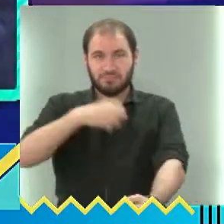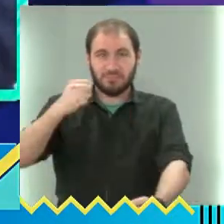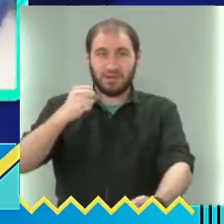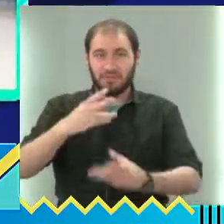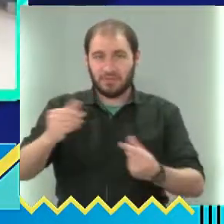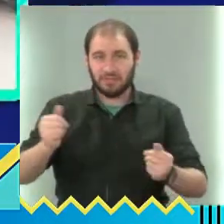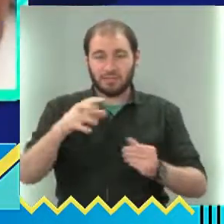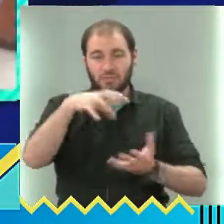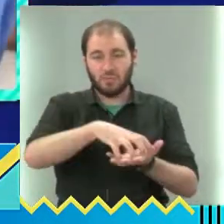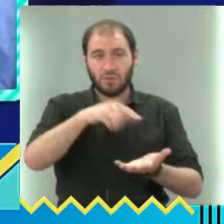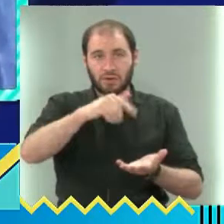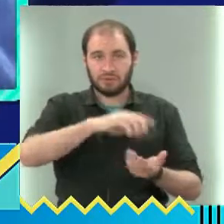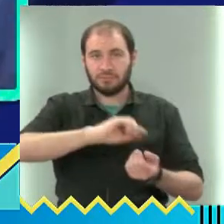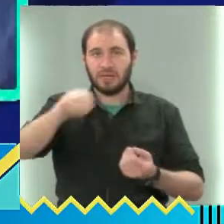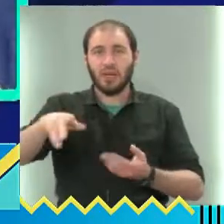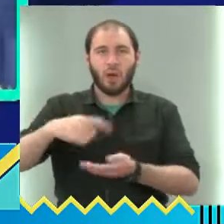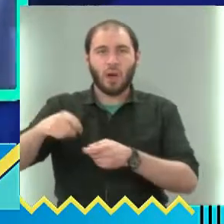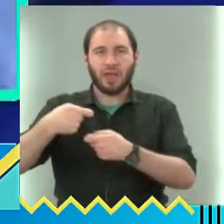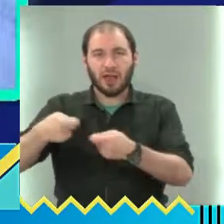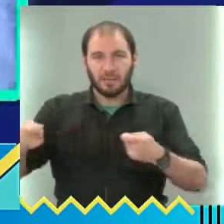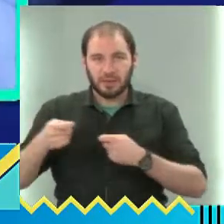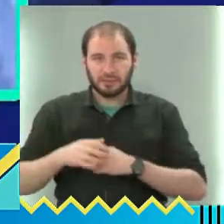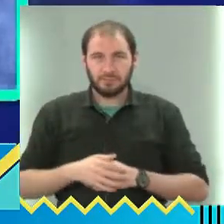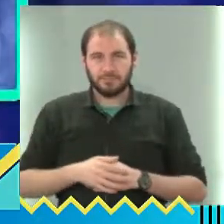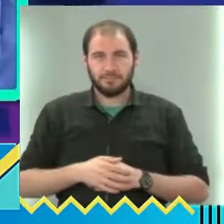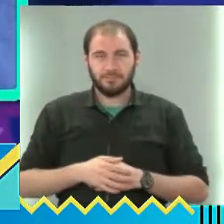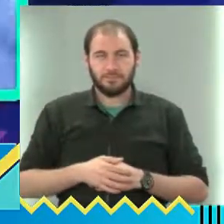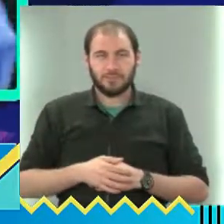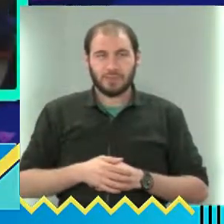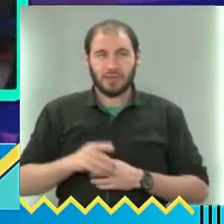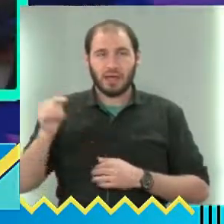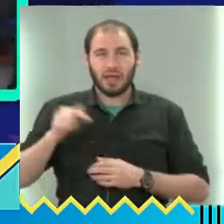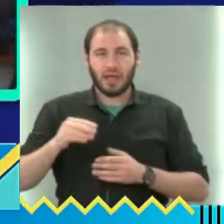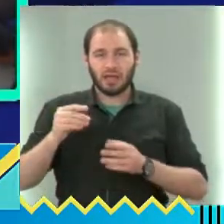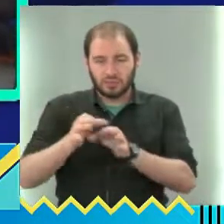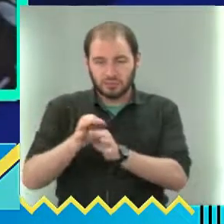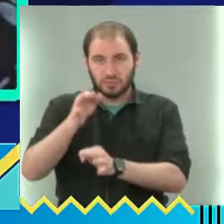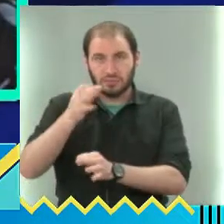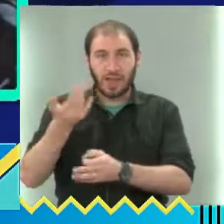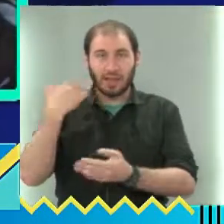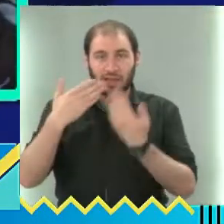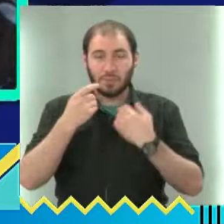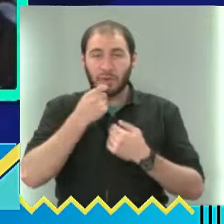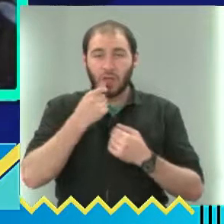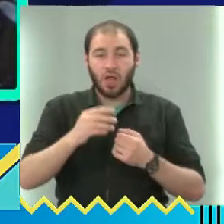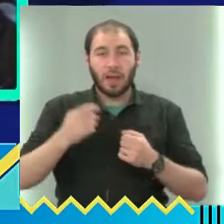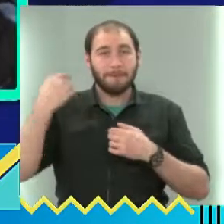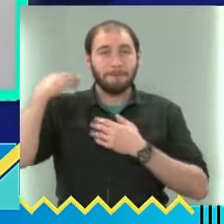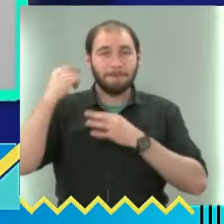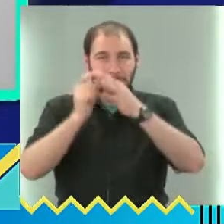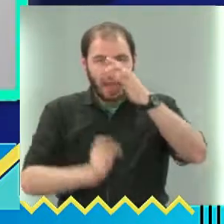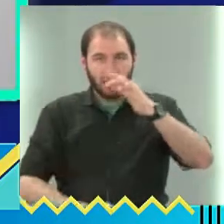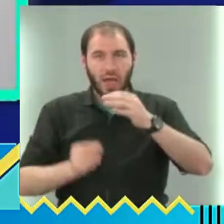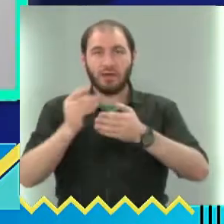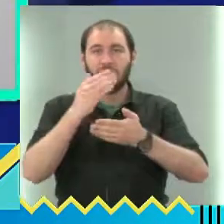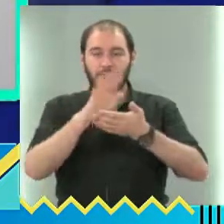esa unidad va al área de fraccionamiento. Se sacan unos tubitos que habíamos dicho, si quiere ser donante de médula, se llena una